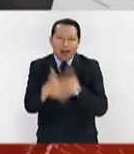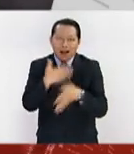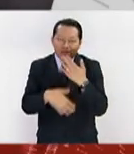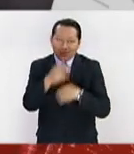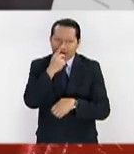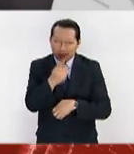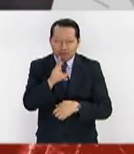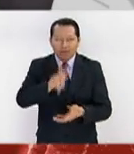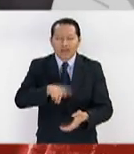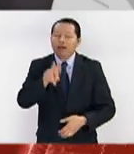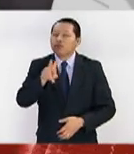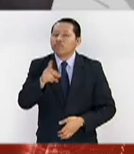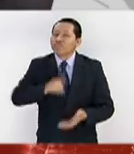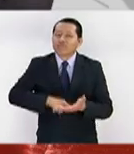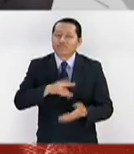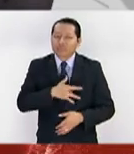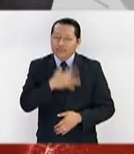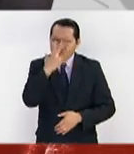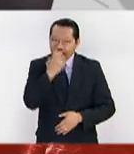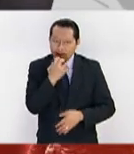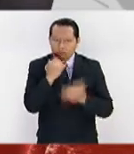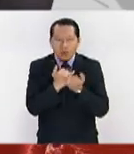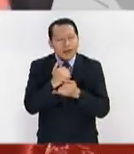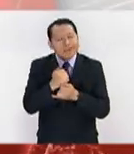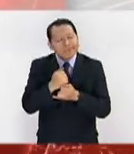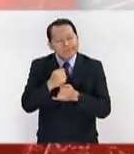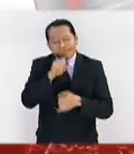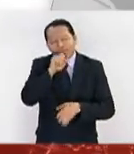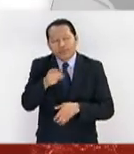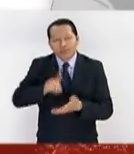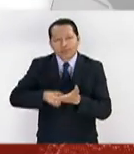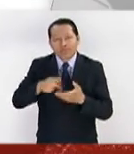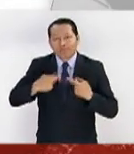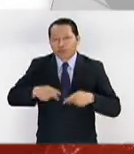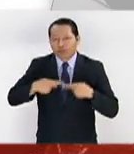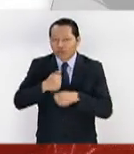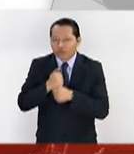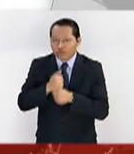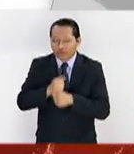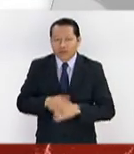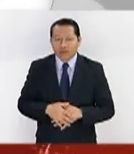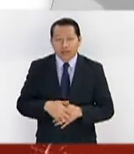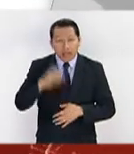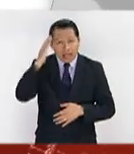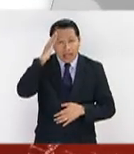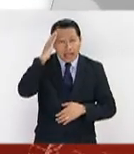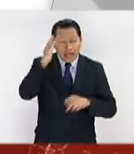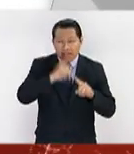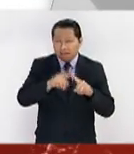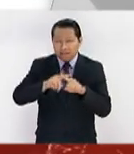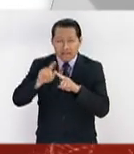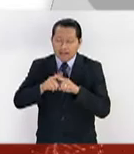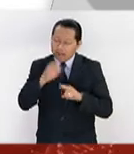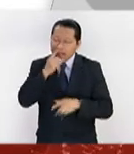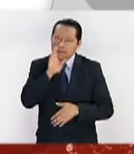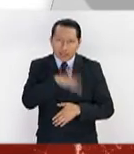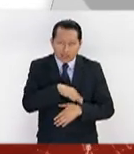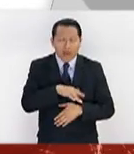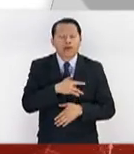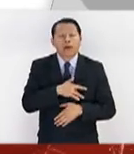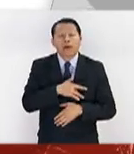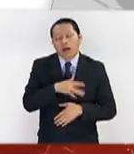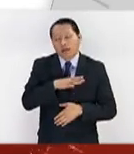sentimos, y no podemos imaginar el sufrimiento de las personas. Líderes mundiales condenan los hechos. El presidente Enrique Peña Nieto expresa